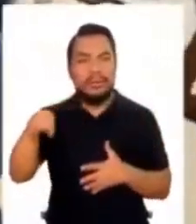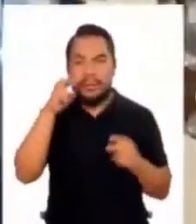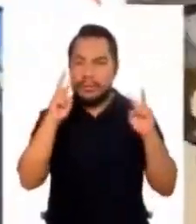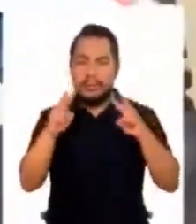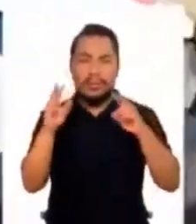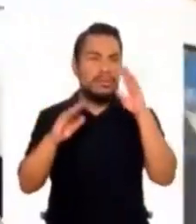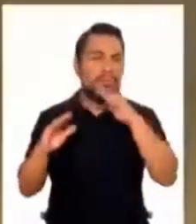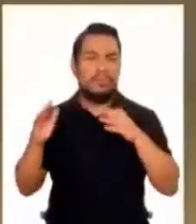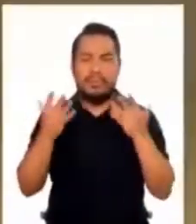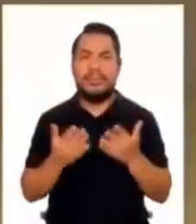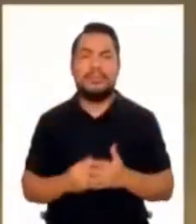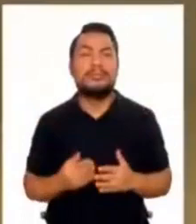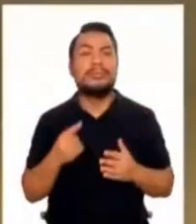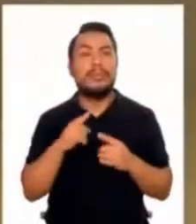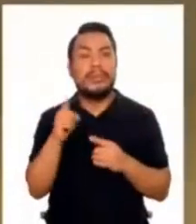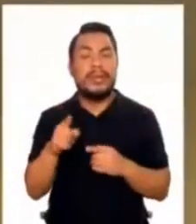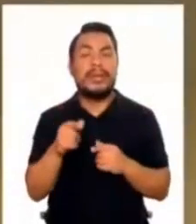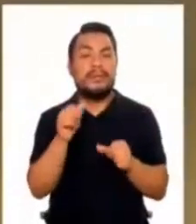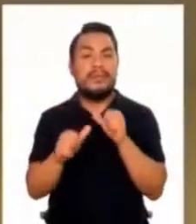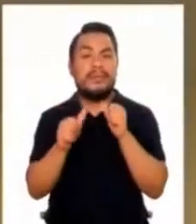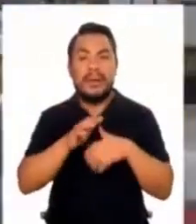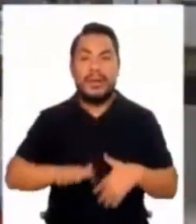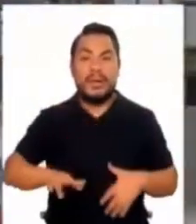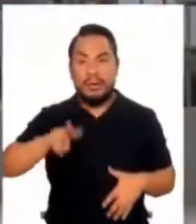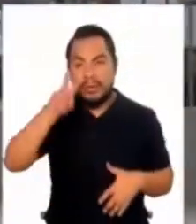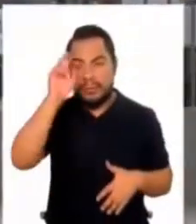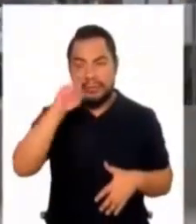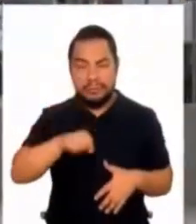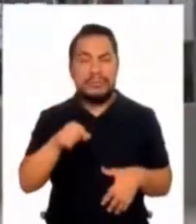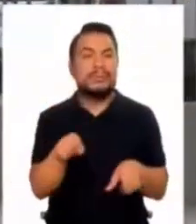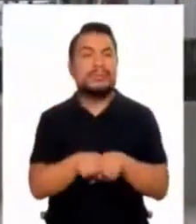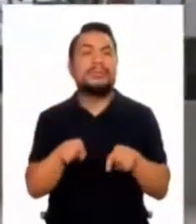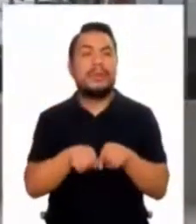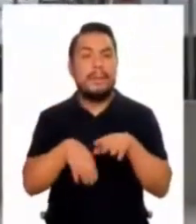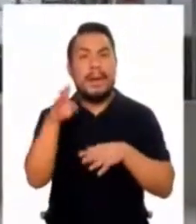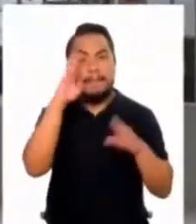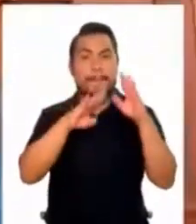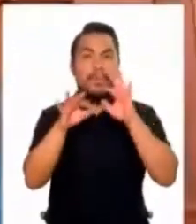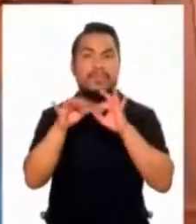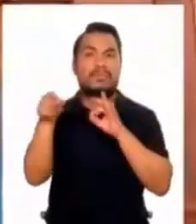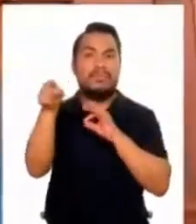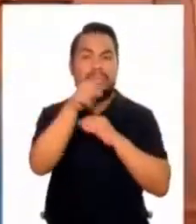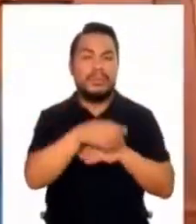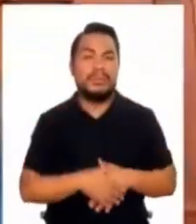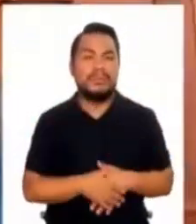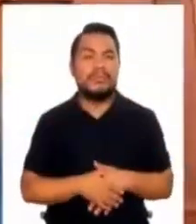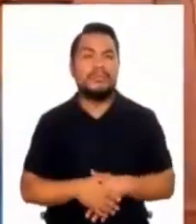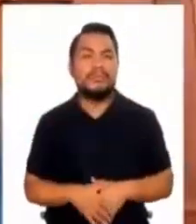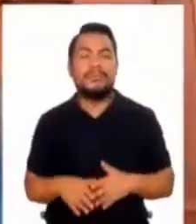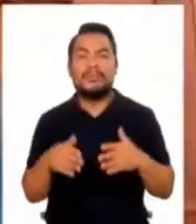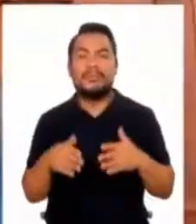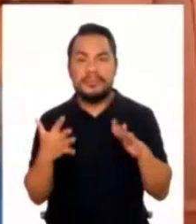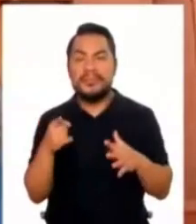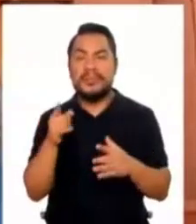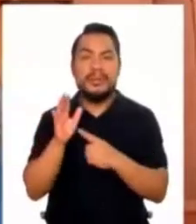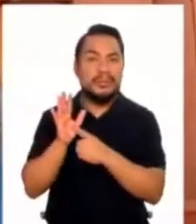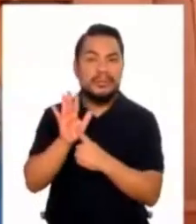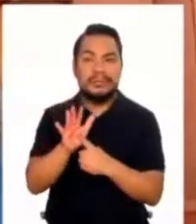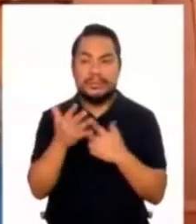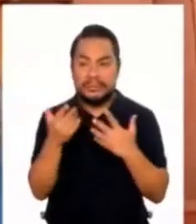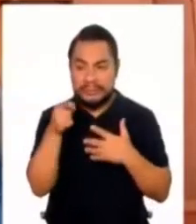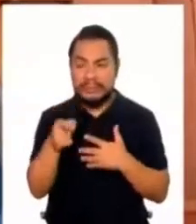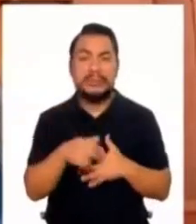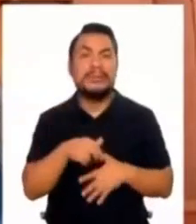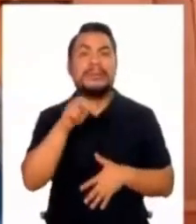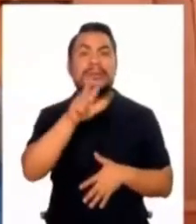nacional serían violadas cada día circunstancias que no solamente se están poniendo en peligro las mujeres también